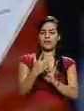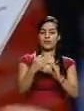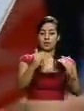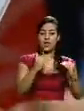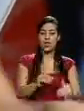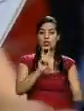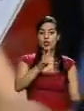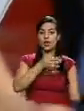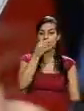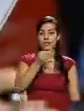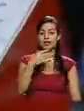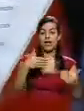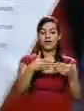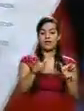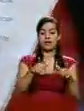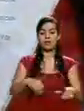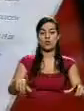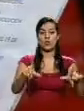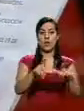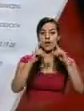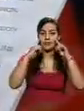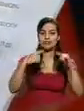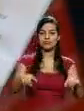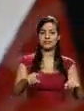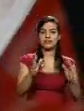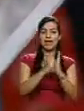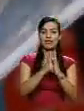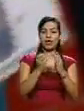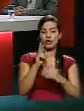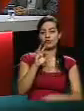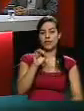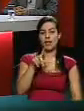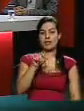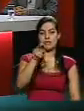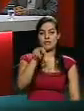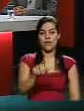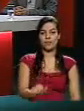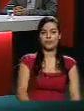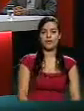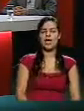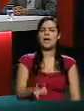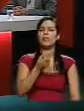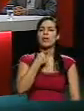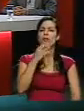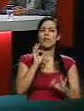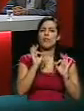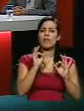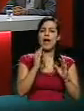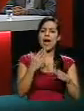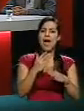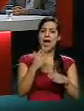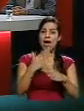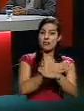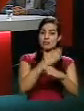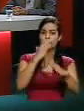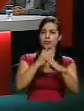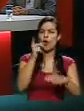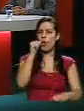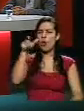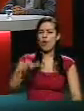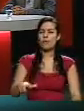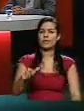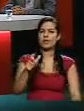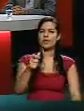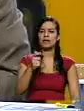Rengifo en el cementerio Parroquia Santa Rosalía. Yo quisiera que cerráramos esto con una reflexión de Manuel. Manuel